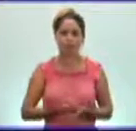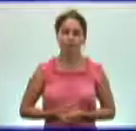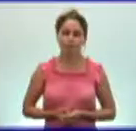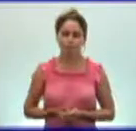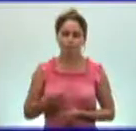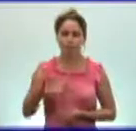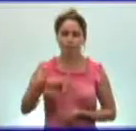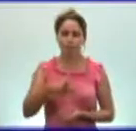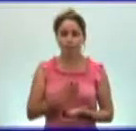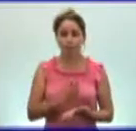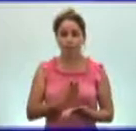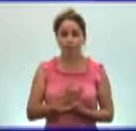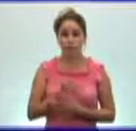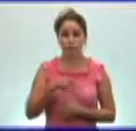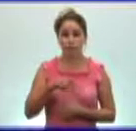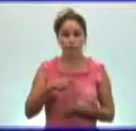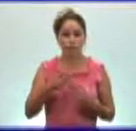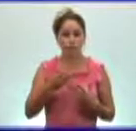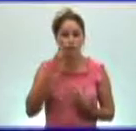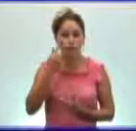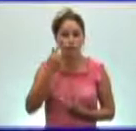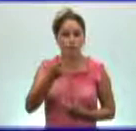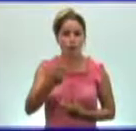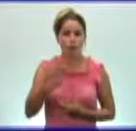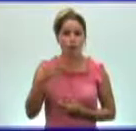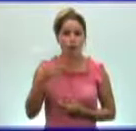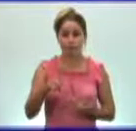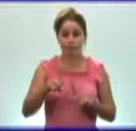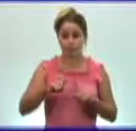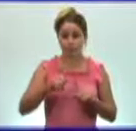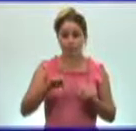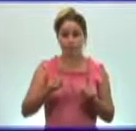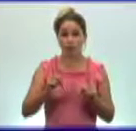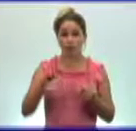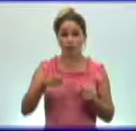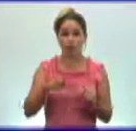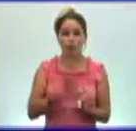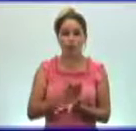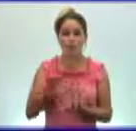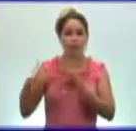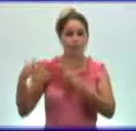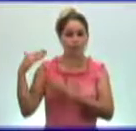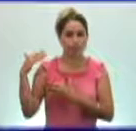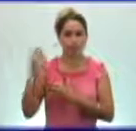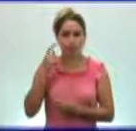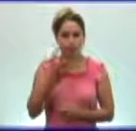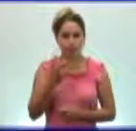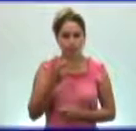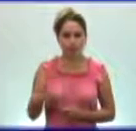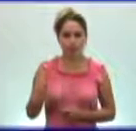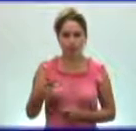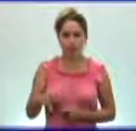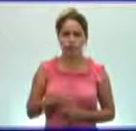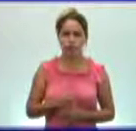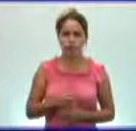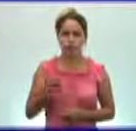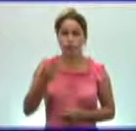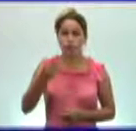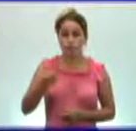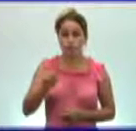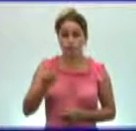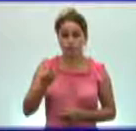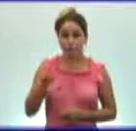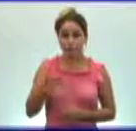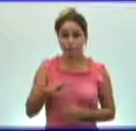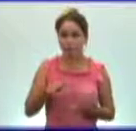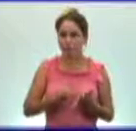a ver el estudio individual que dejamos de la clase anterior. En el ejercicio, en el inciso A, donde